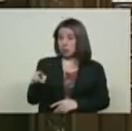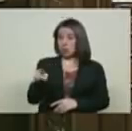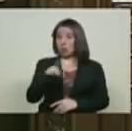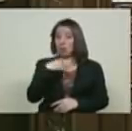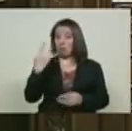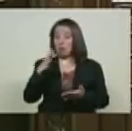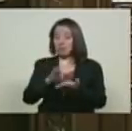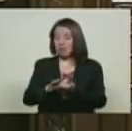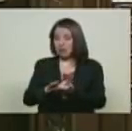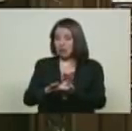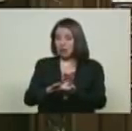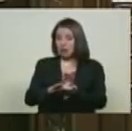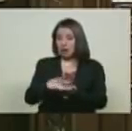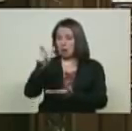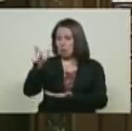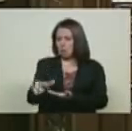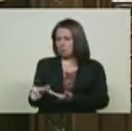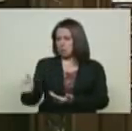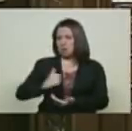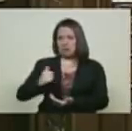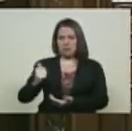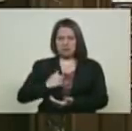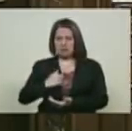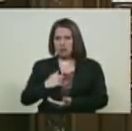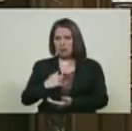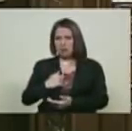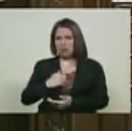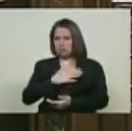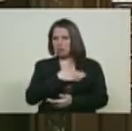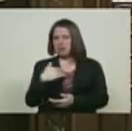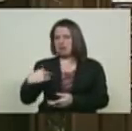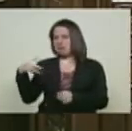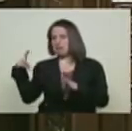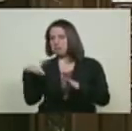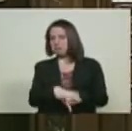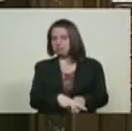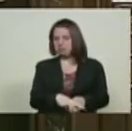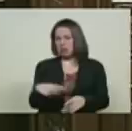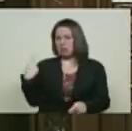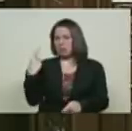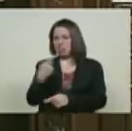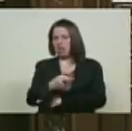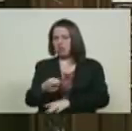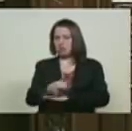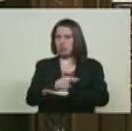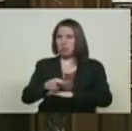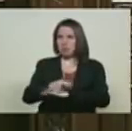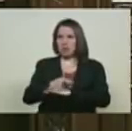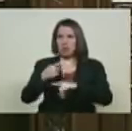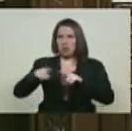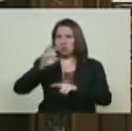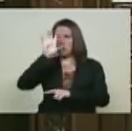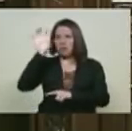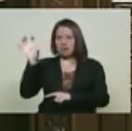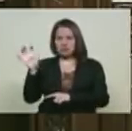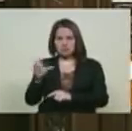persona por ambición personal, por mandato del gobierno de un país